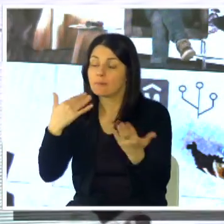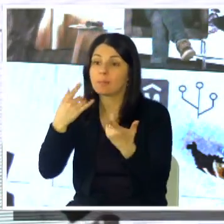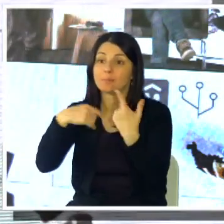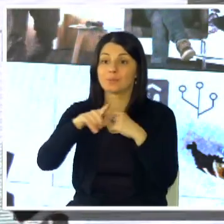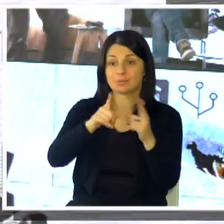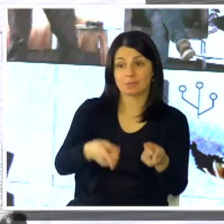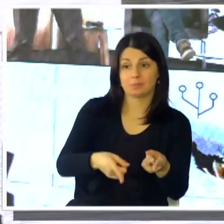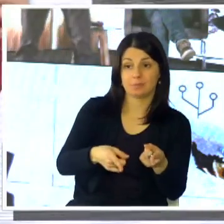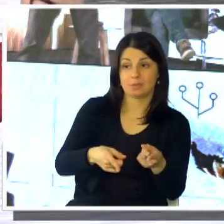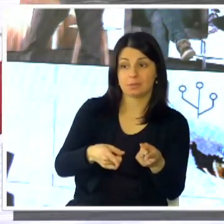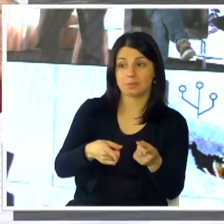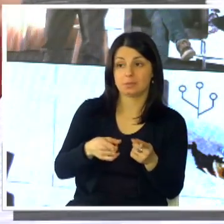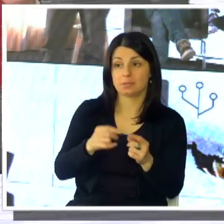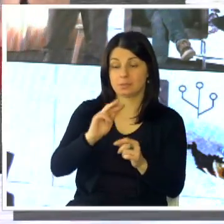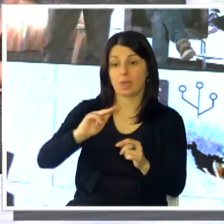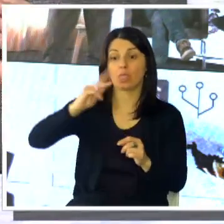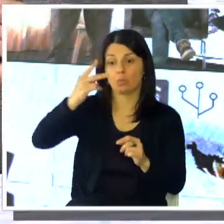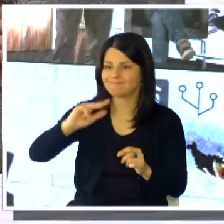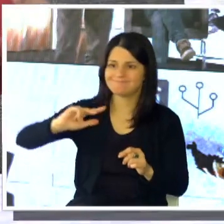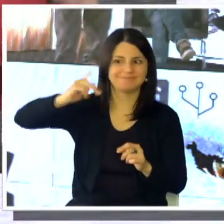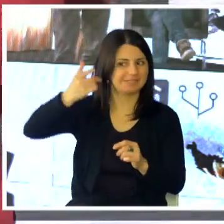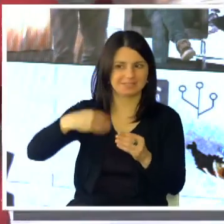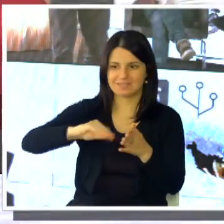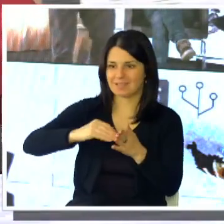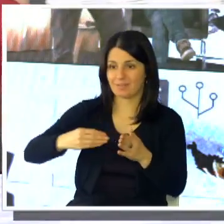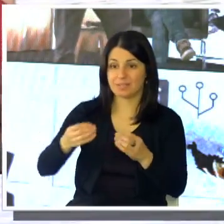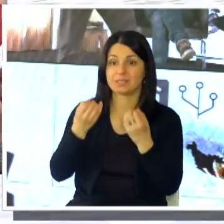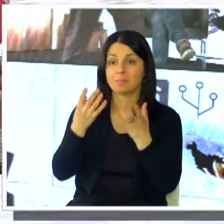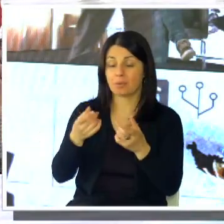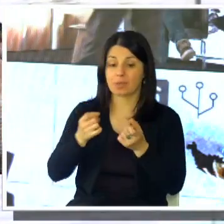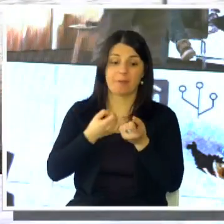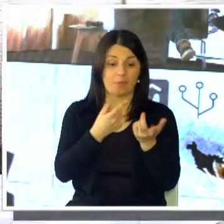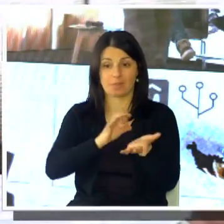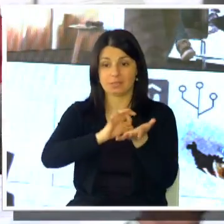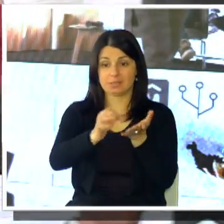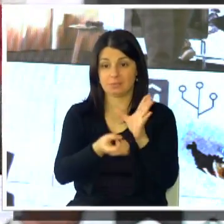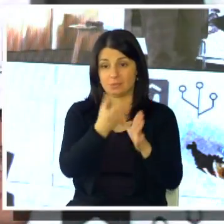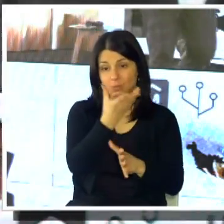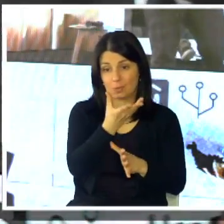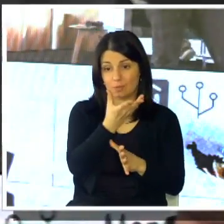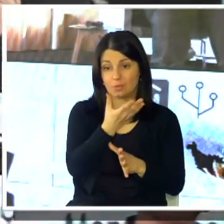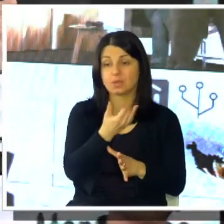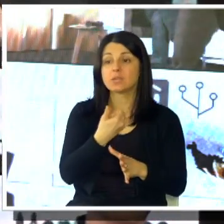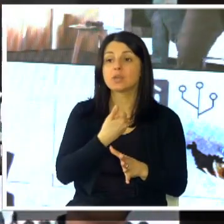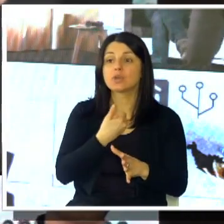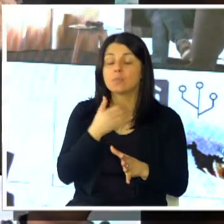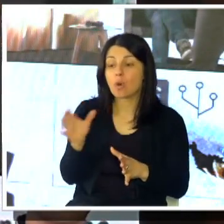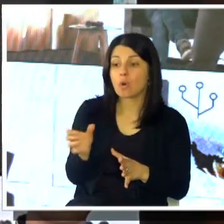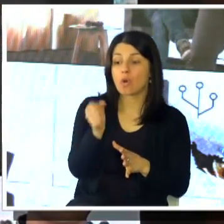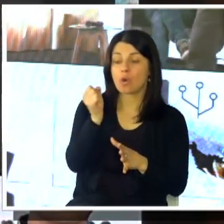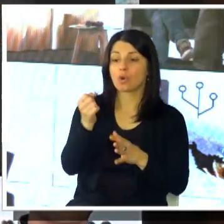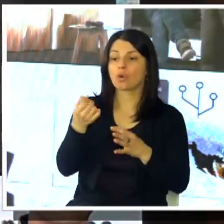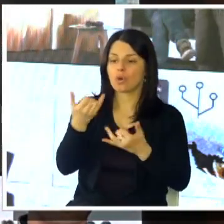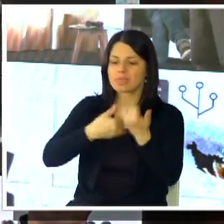también se va a duplicar, se va a triplicar porque vamos a brindar esto como servicio. ¿Cómo logramos asegurar